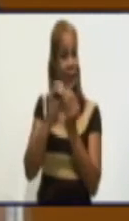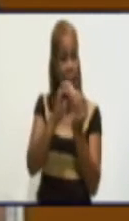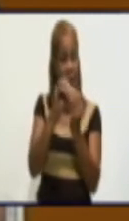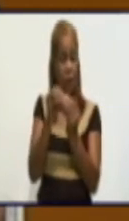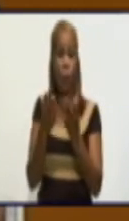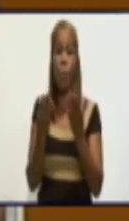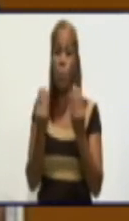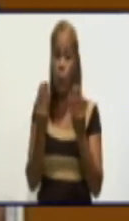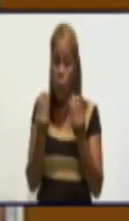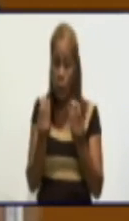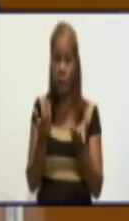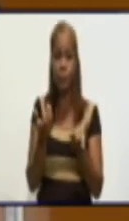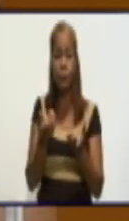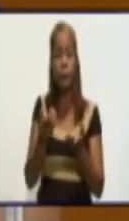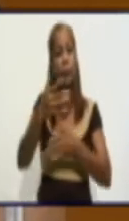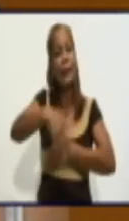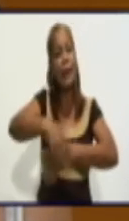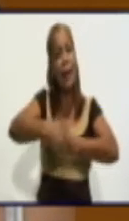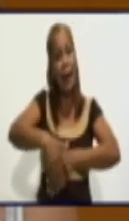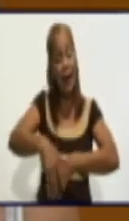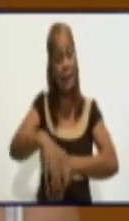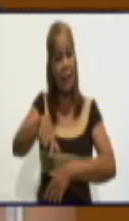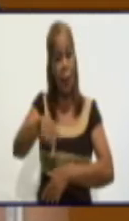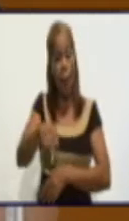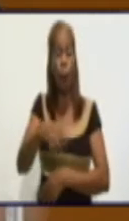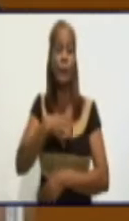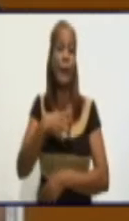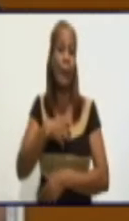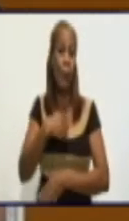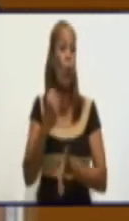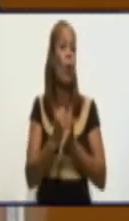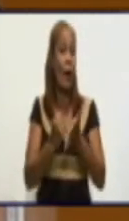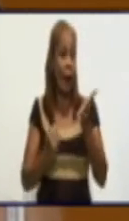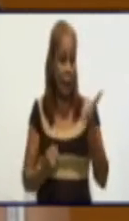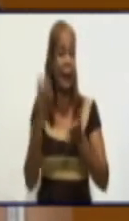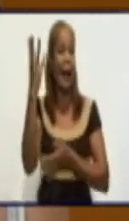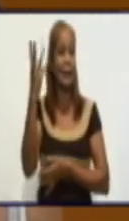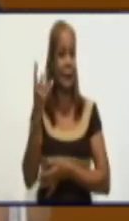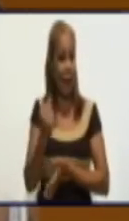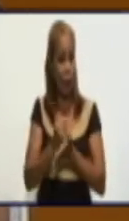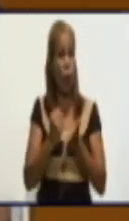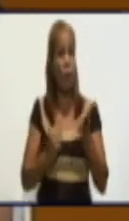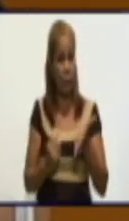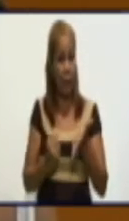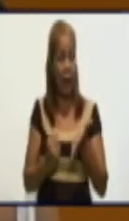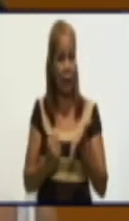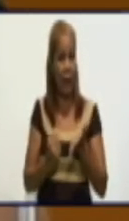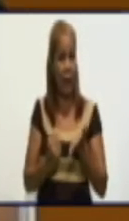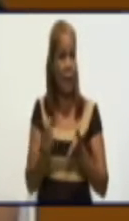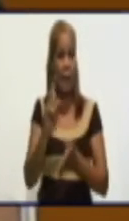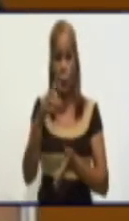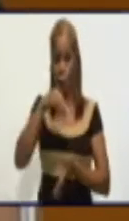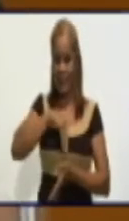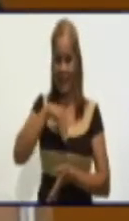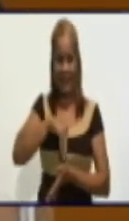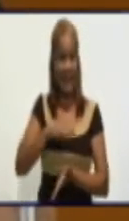mira hoy tenemos esa cantidad de confirmados asintomático y esos son los sospechosos que hemos podido